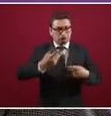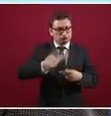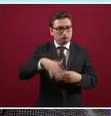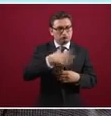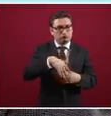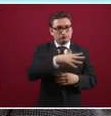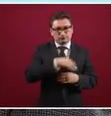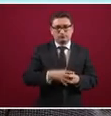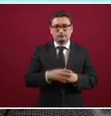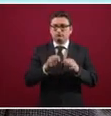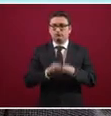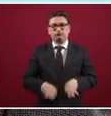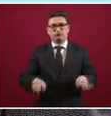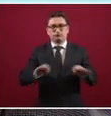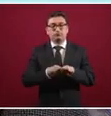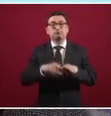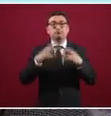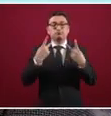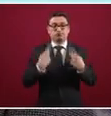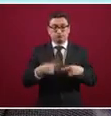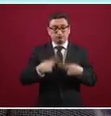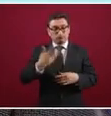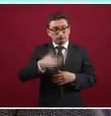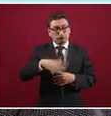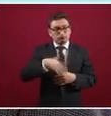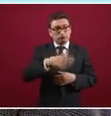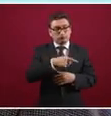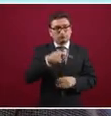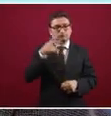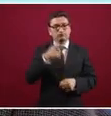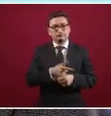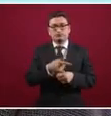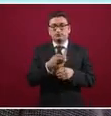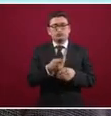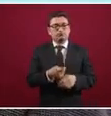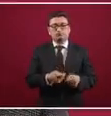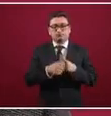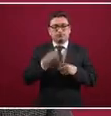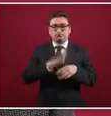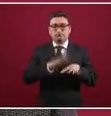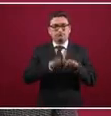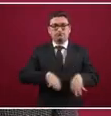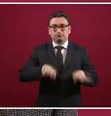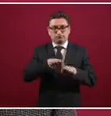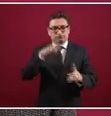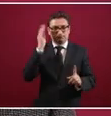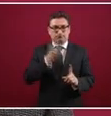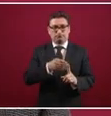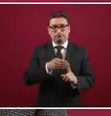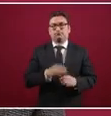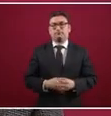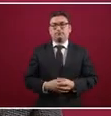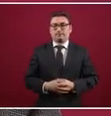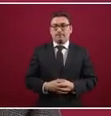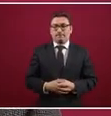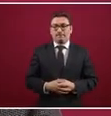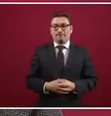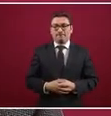subrayarlo la búsqueda de personas desaparecidas es la prioridad prioridad de esta administración